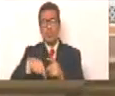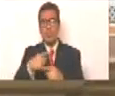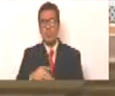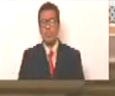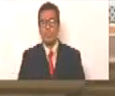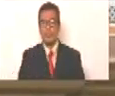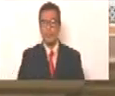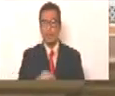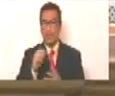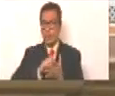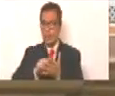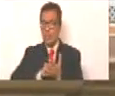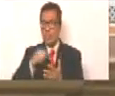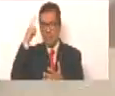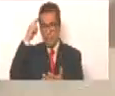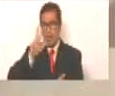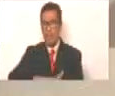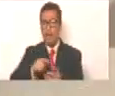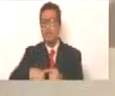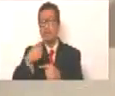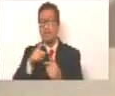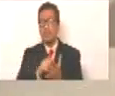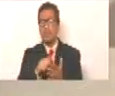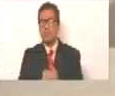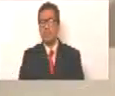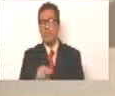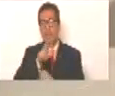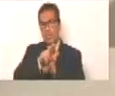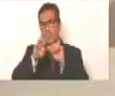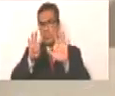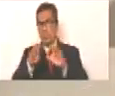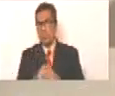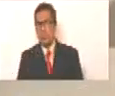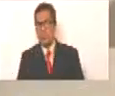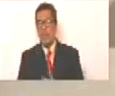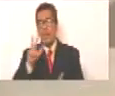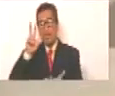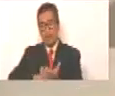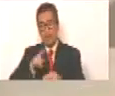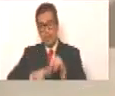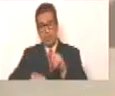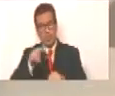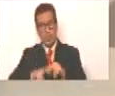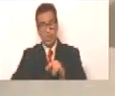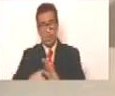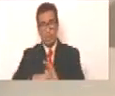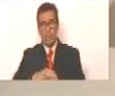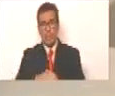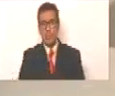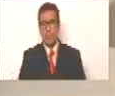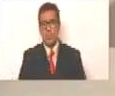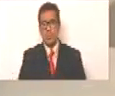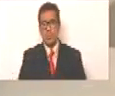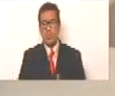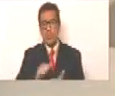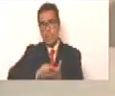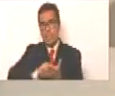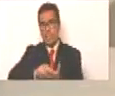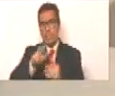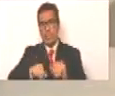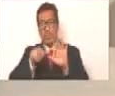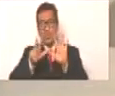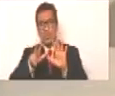epígrafe. Aprobado. Siguiente. 39. Se sugiere aprobar la creación del contenido del artículo 18, quedando